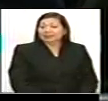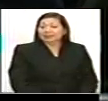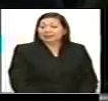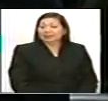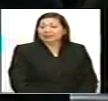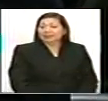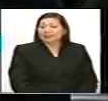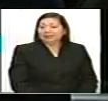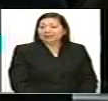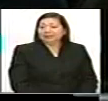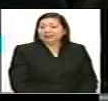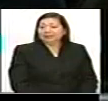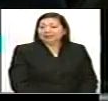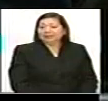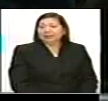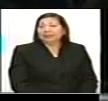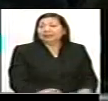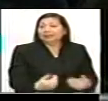esto, pero